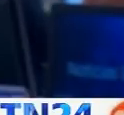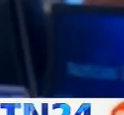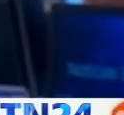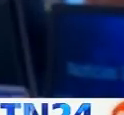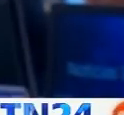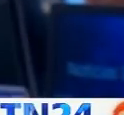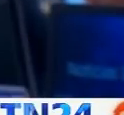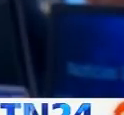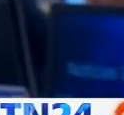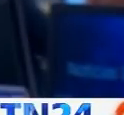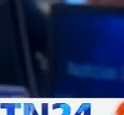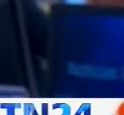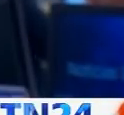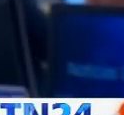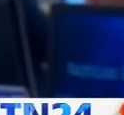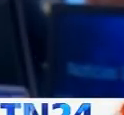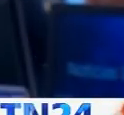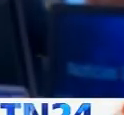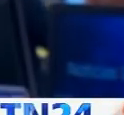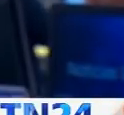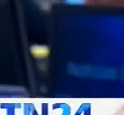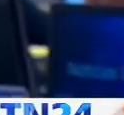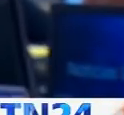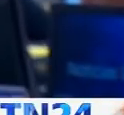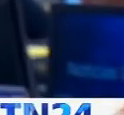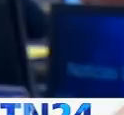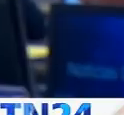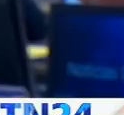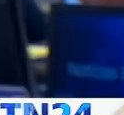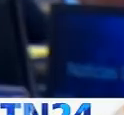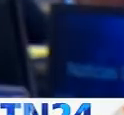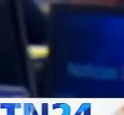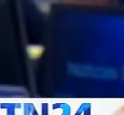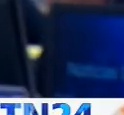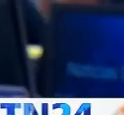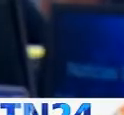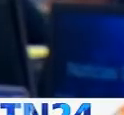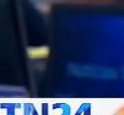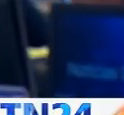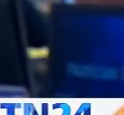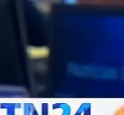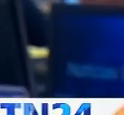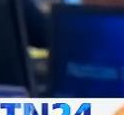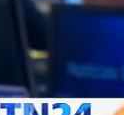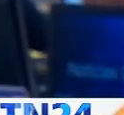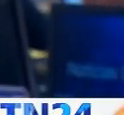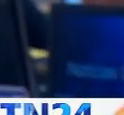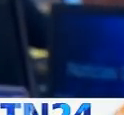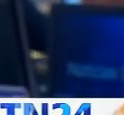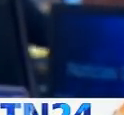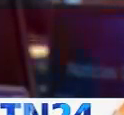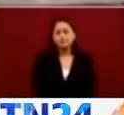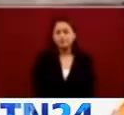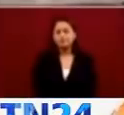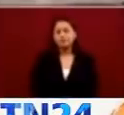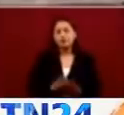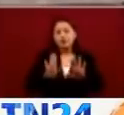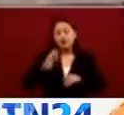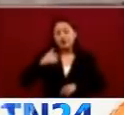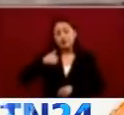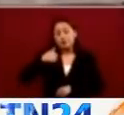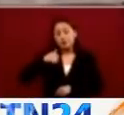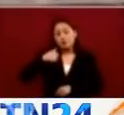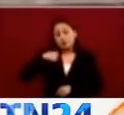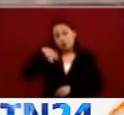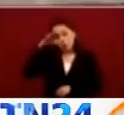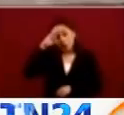ministro de Relaciones Exteriores agregó que el diálogo siempre será el mecanismo para reafirmar las relaciones bilaterales. Nosotros aspiramos a